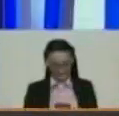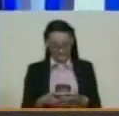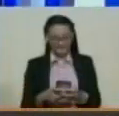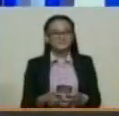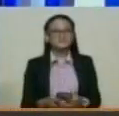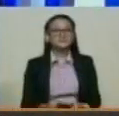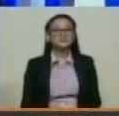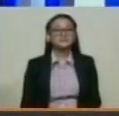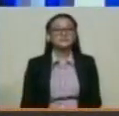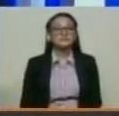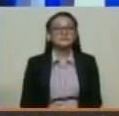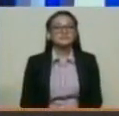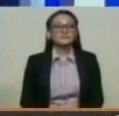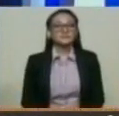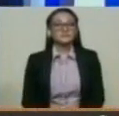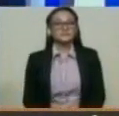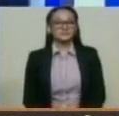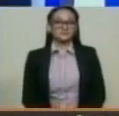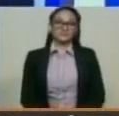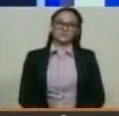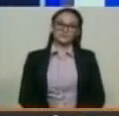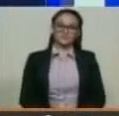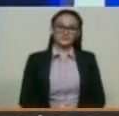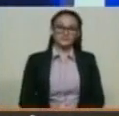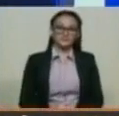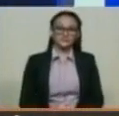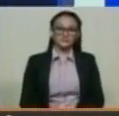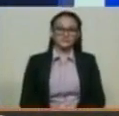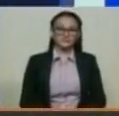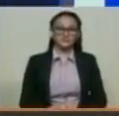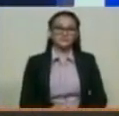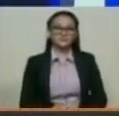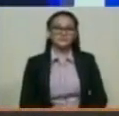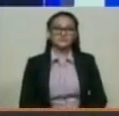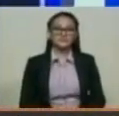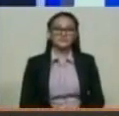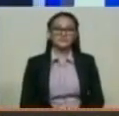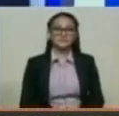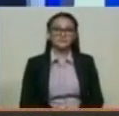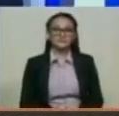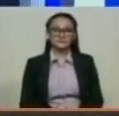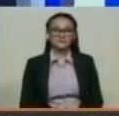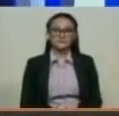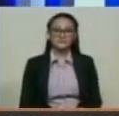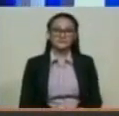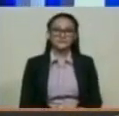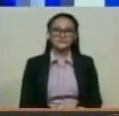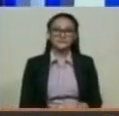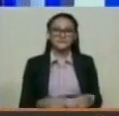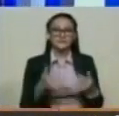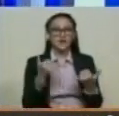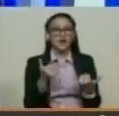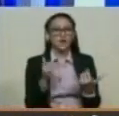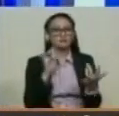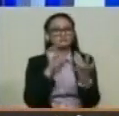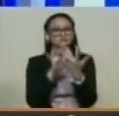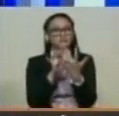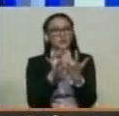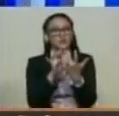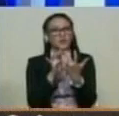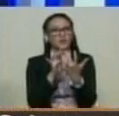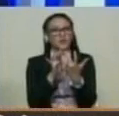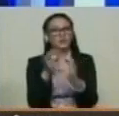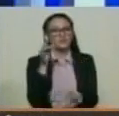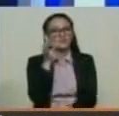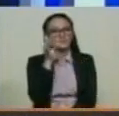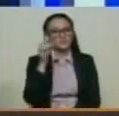Buenas tardes, bienvenidos a Presente Contacto en directo. A esta hora nos vamos a conectar vía telefónica con el fiscal general de la República, Tareq